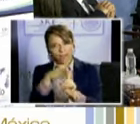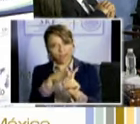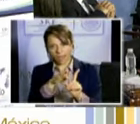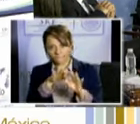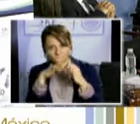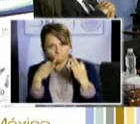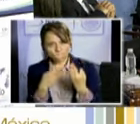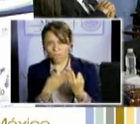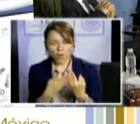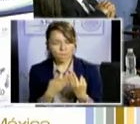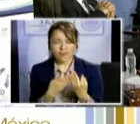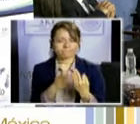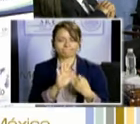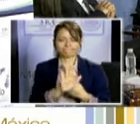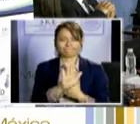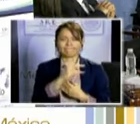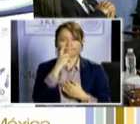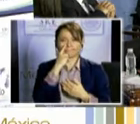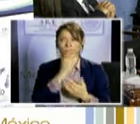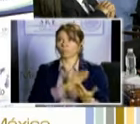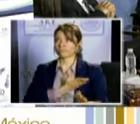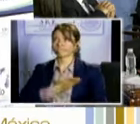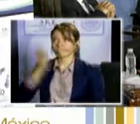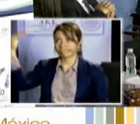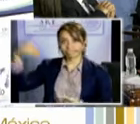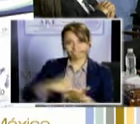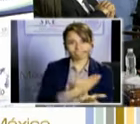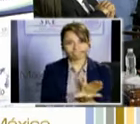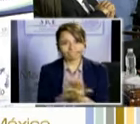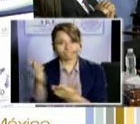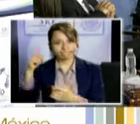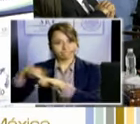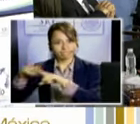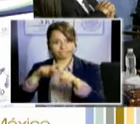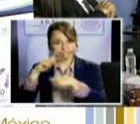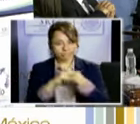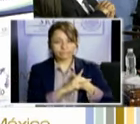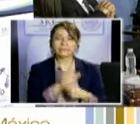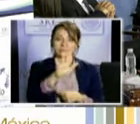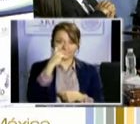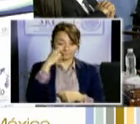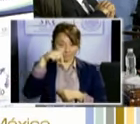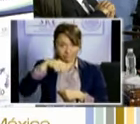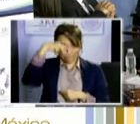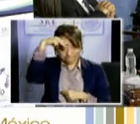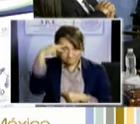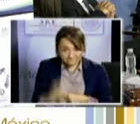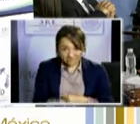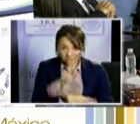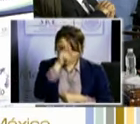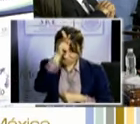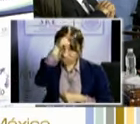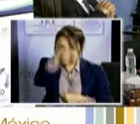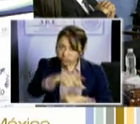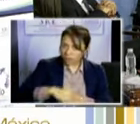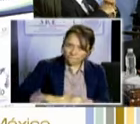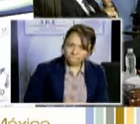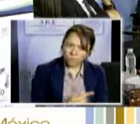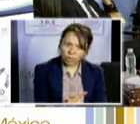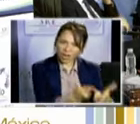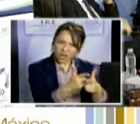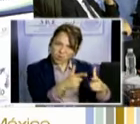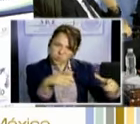transnacionales. Te doy un ejemplo. La violencia en México se caracteriza hoy en día no tanto por los carteles, sino